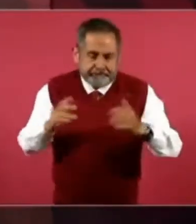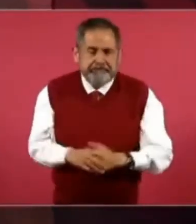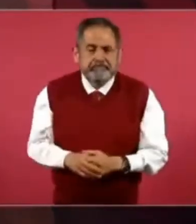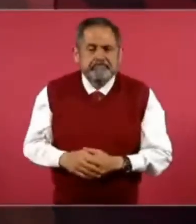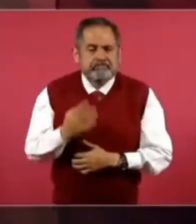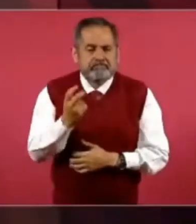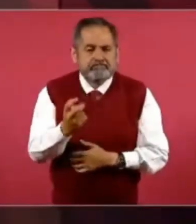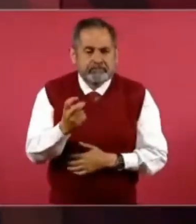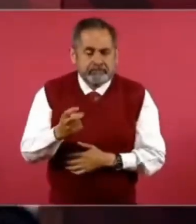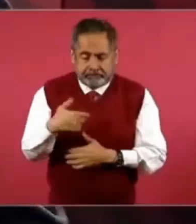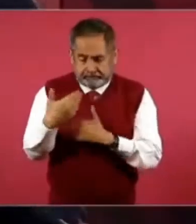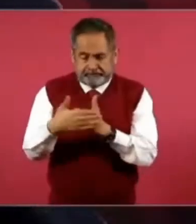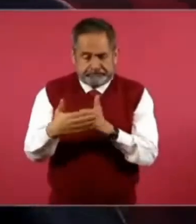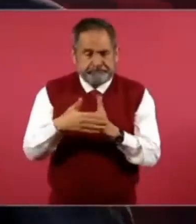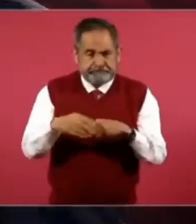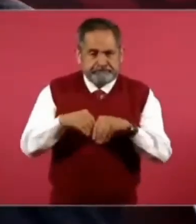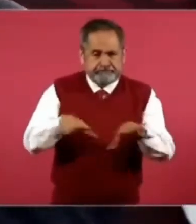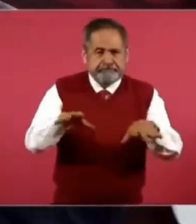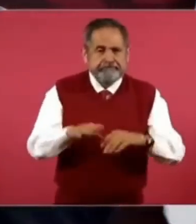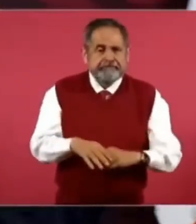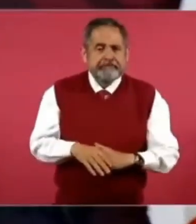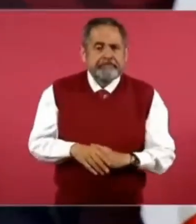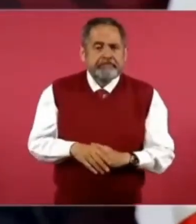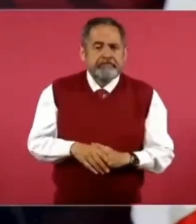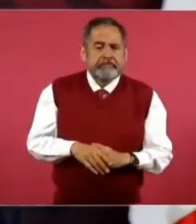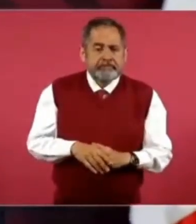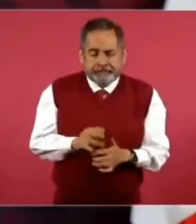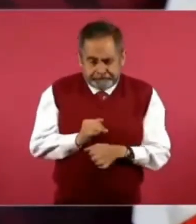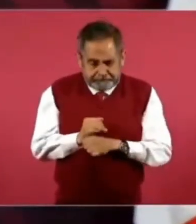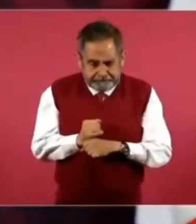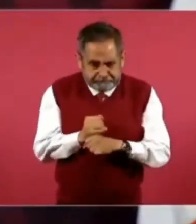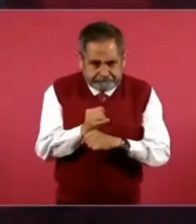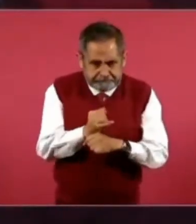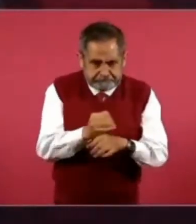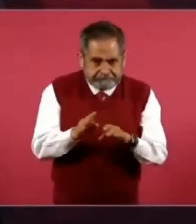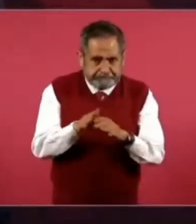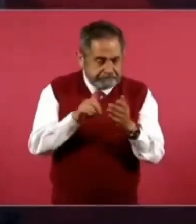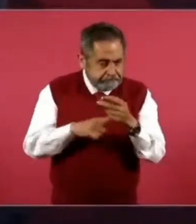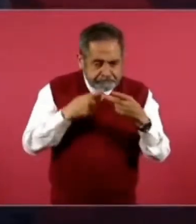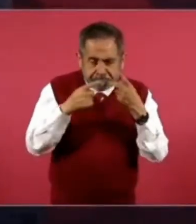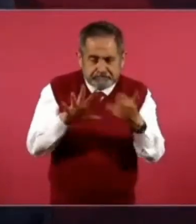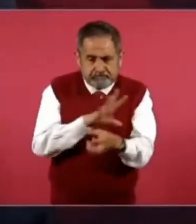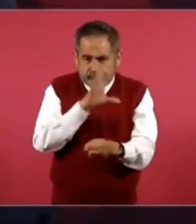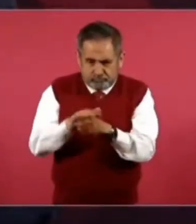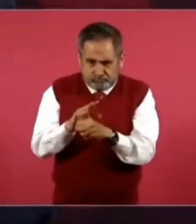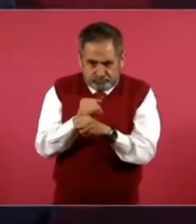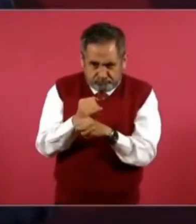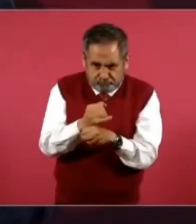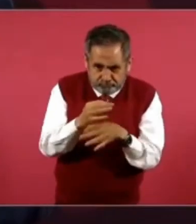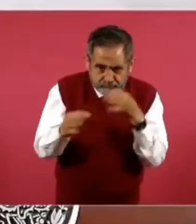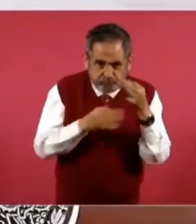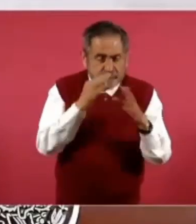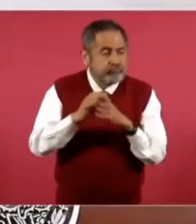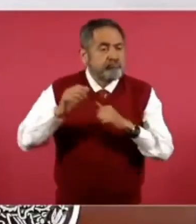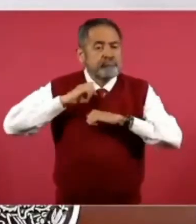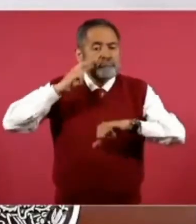Entonces se va a hacer la investigación completa,